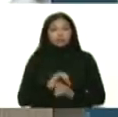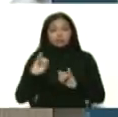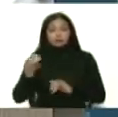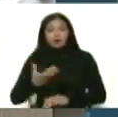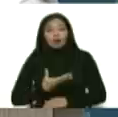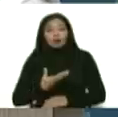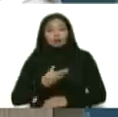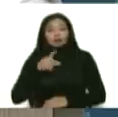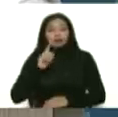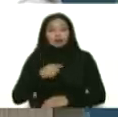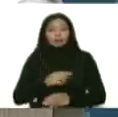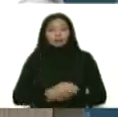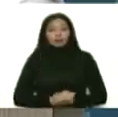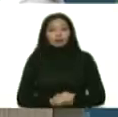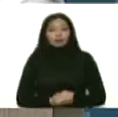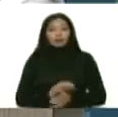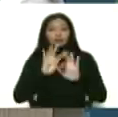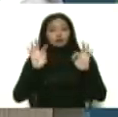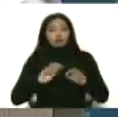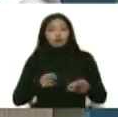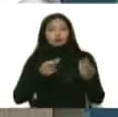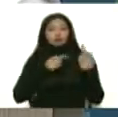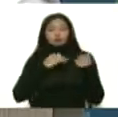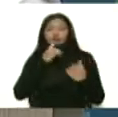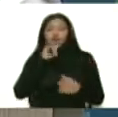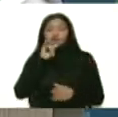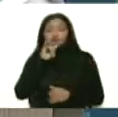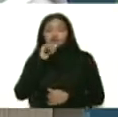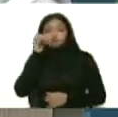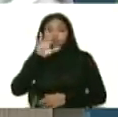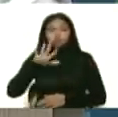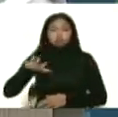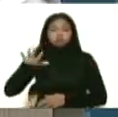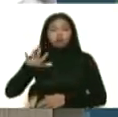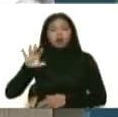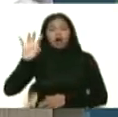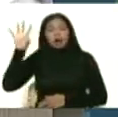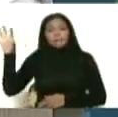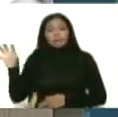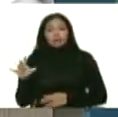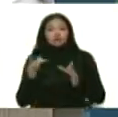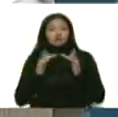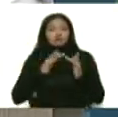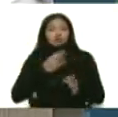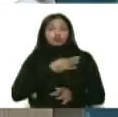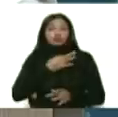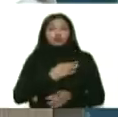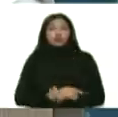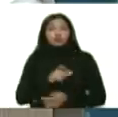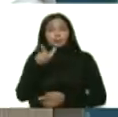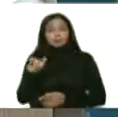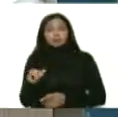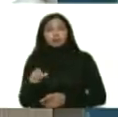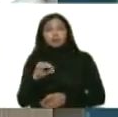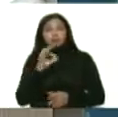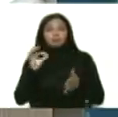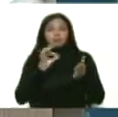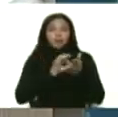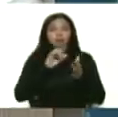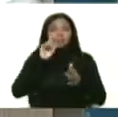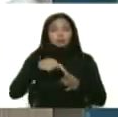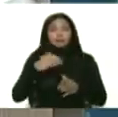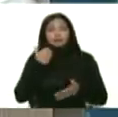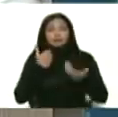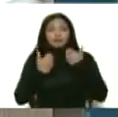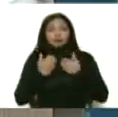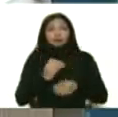alcalde de manera responsable informó al país a través de sus redes sociales que él era una de las personas infectadas por